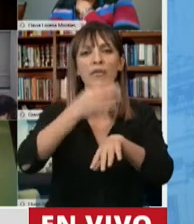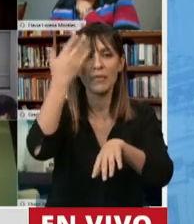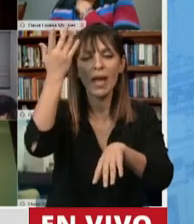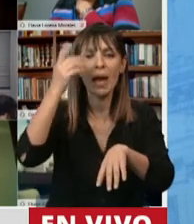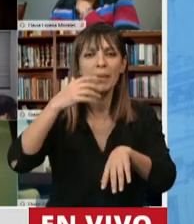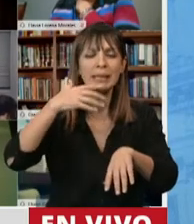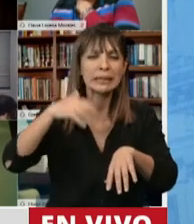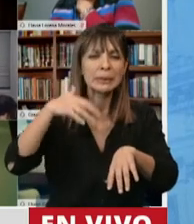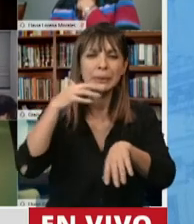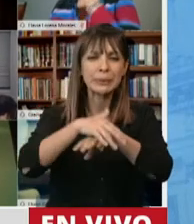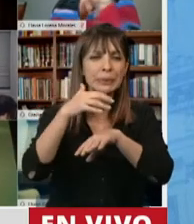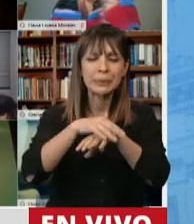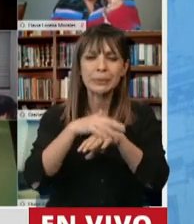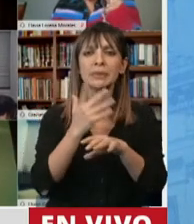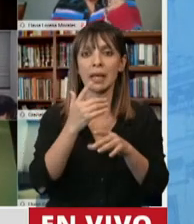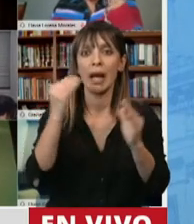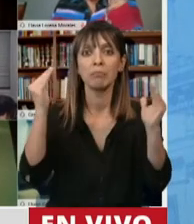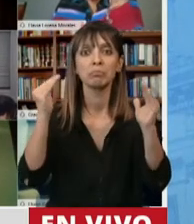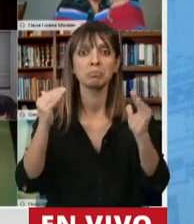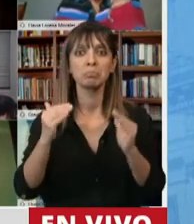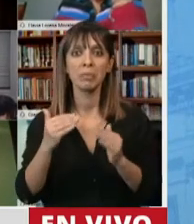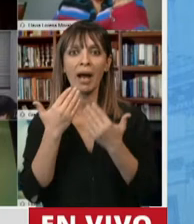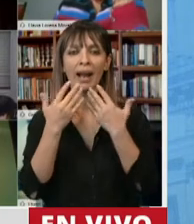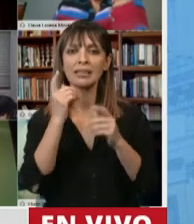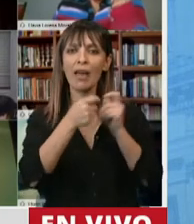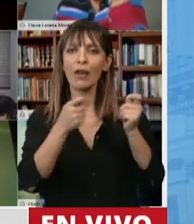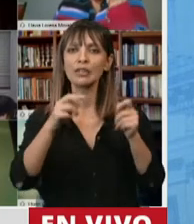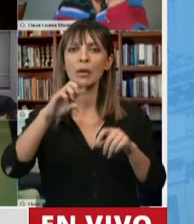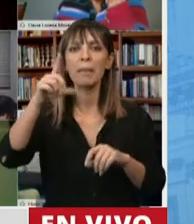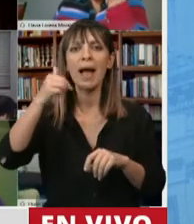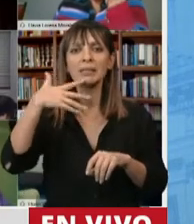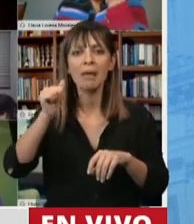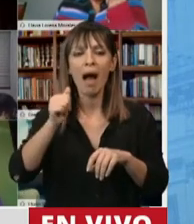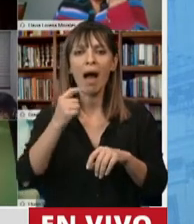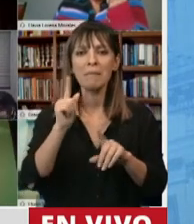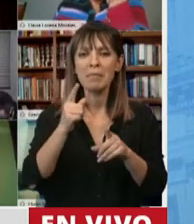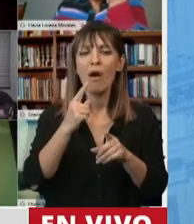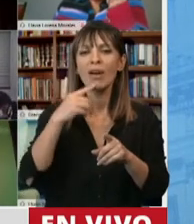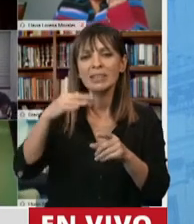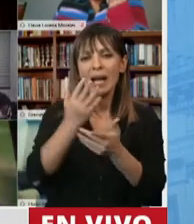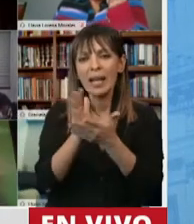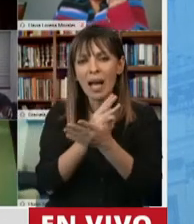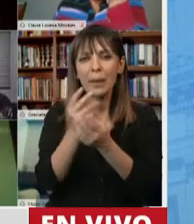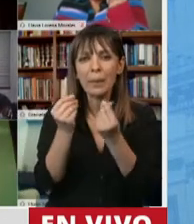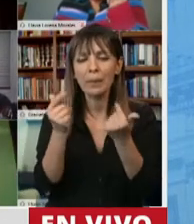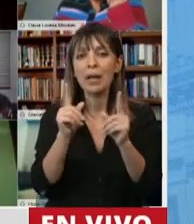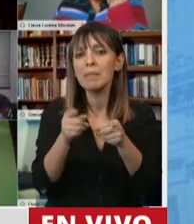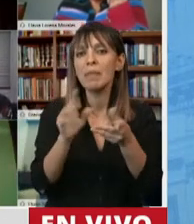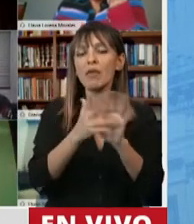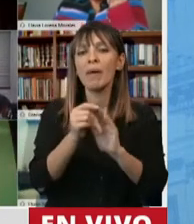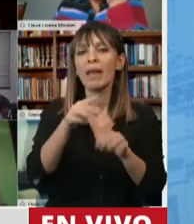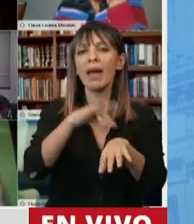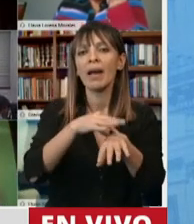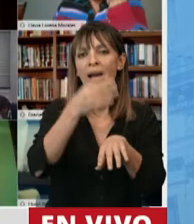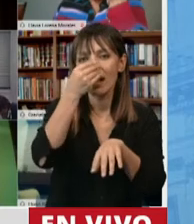a valores muy, muy bajos. Y se ha usado también para, no, se ha usado para el MERS, se ha usado para la gripe 1,